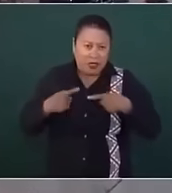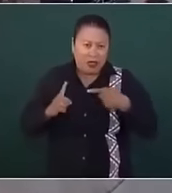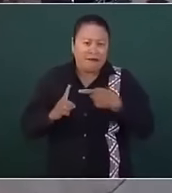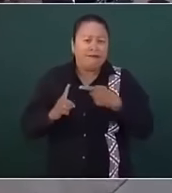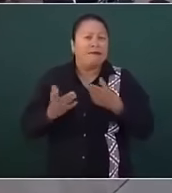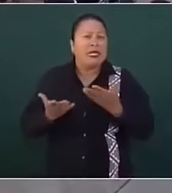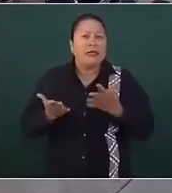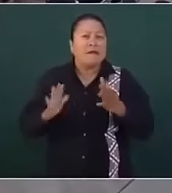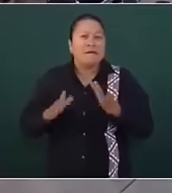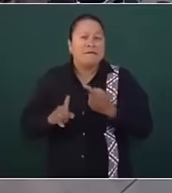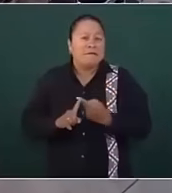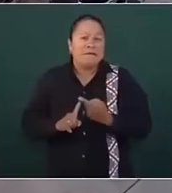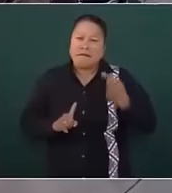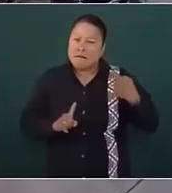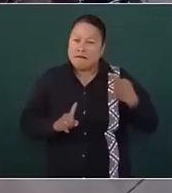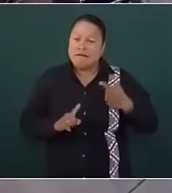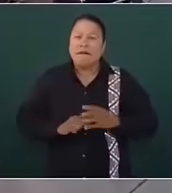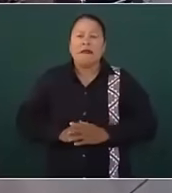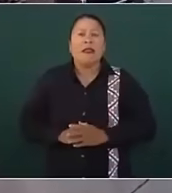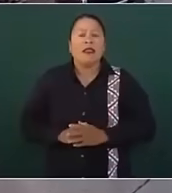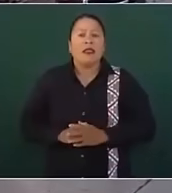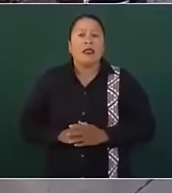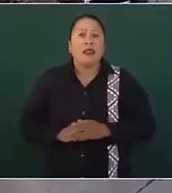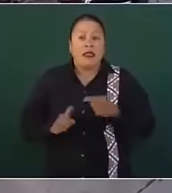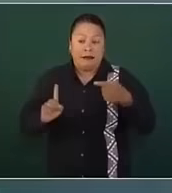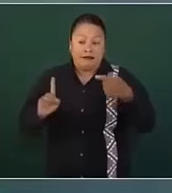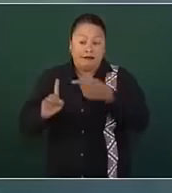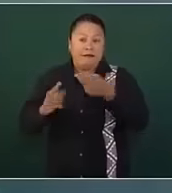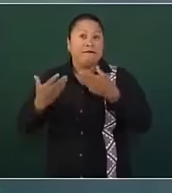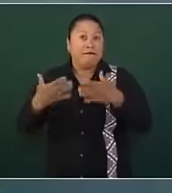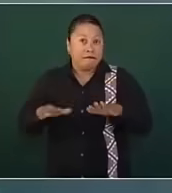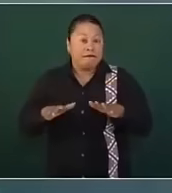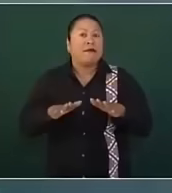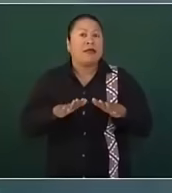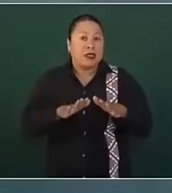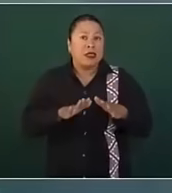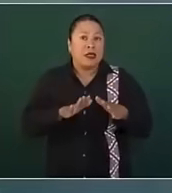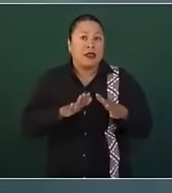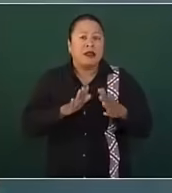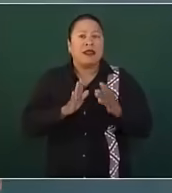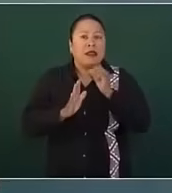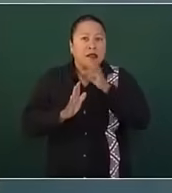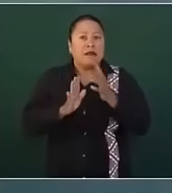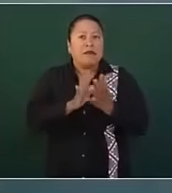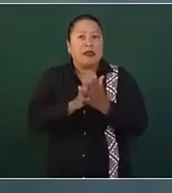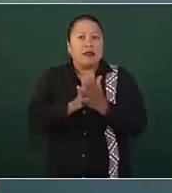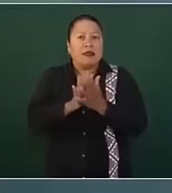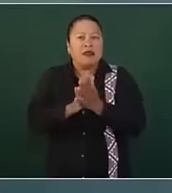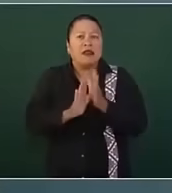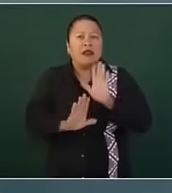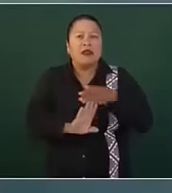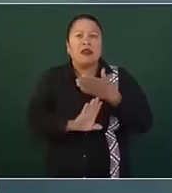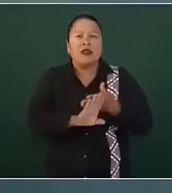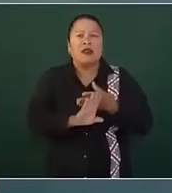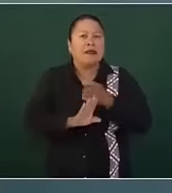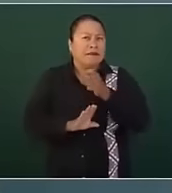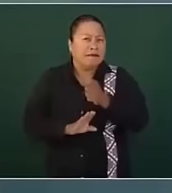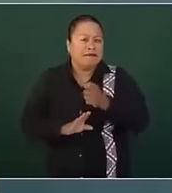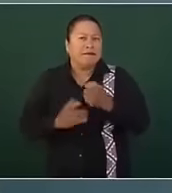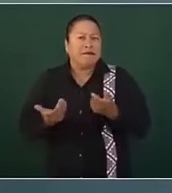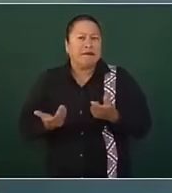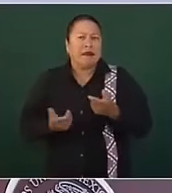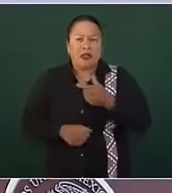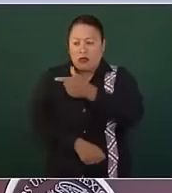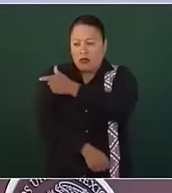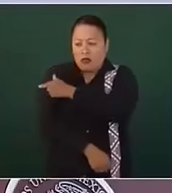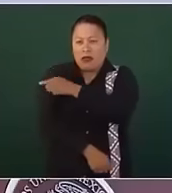desde hace algún tiempo. Participó en las agresiones también de las que fue objeto